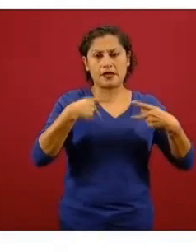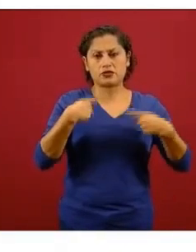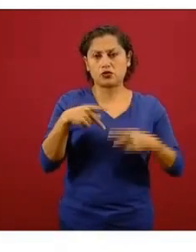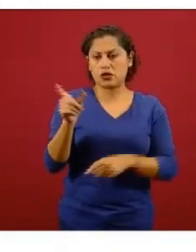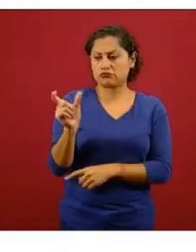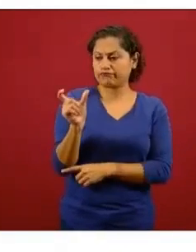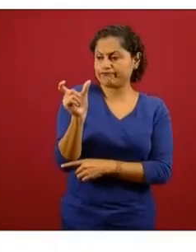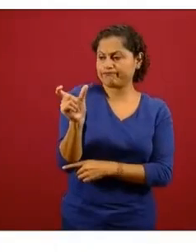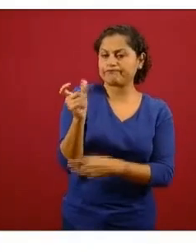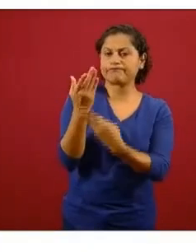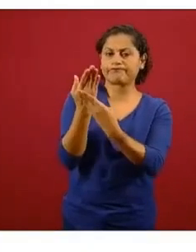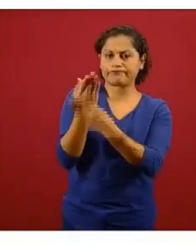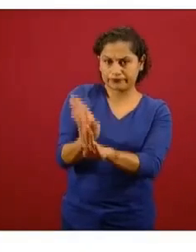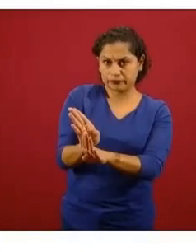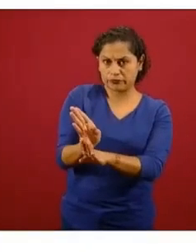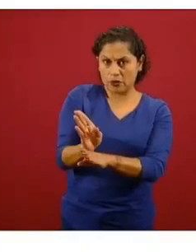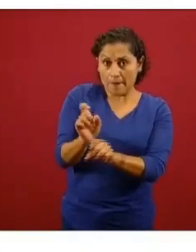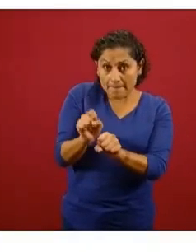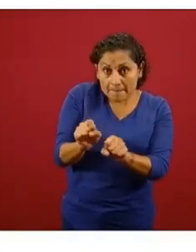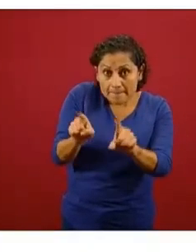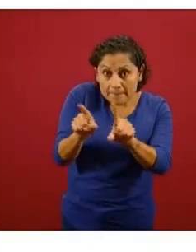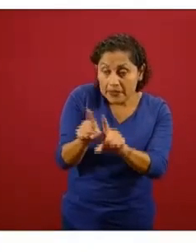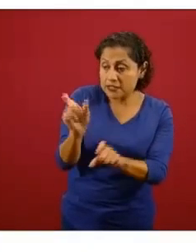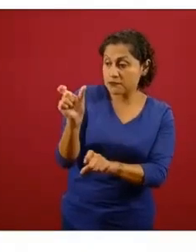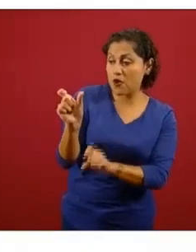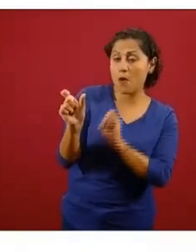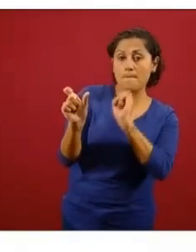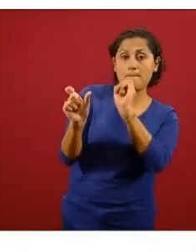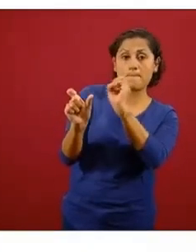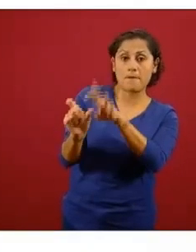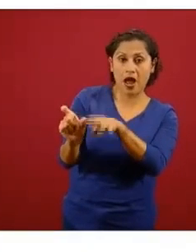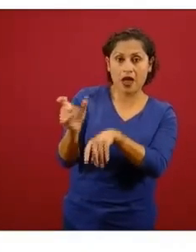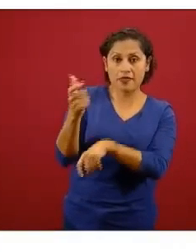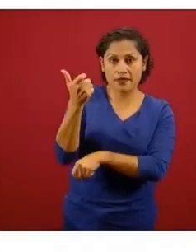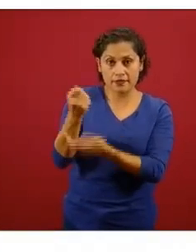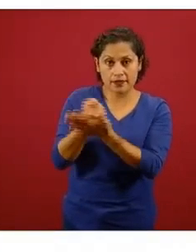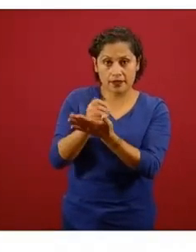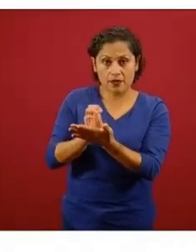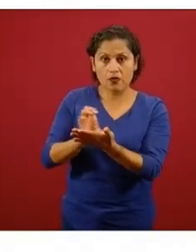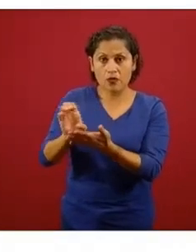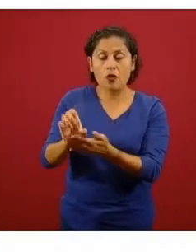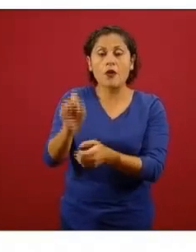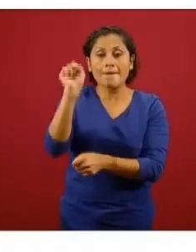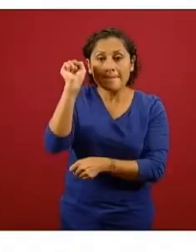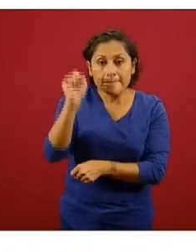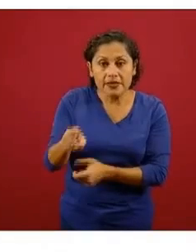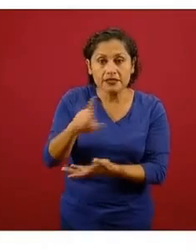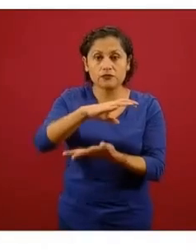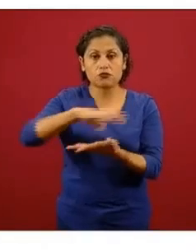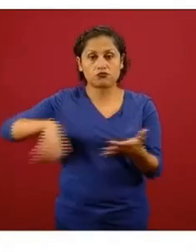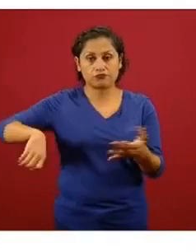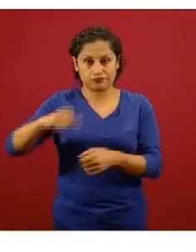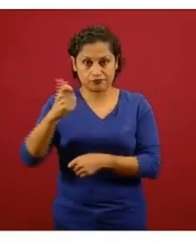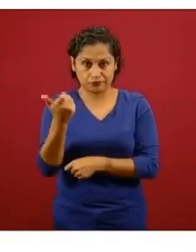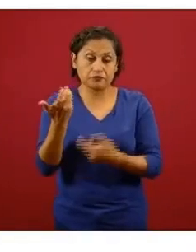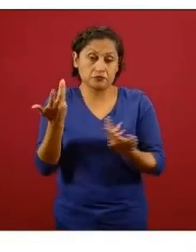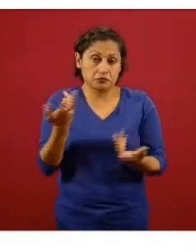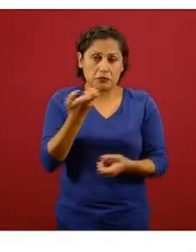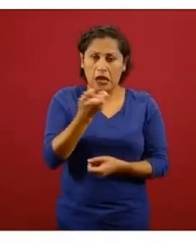bancaria regularmente, que usen la cuenta que se abrió en estas instituciones para hacer sus operaciones regularmente